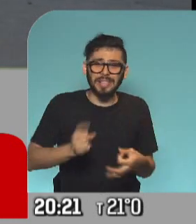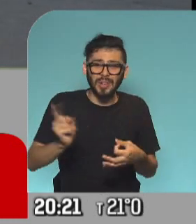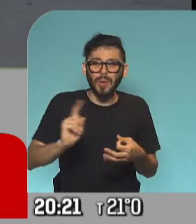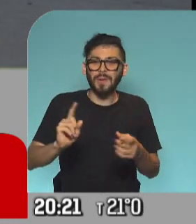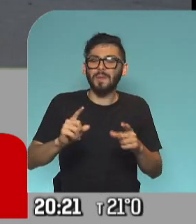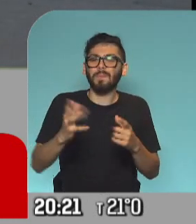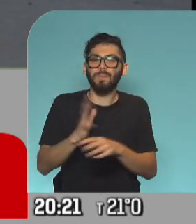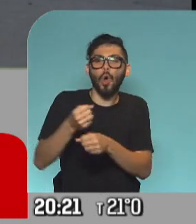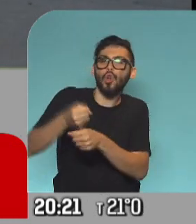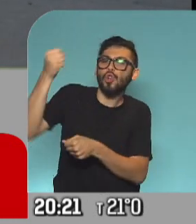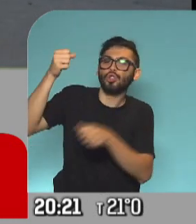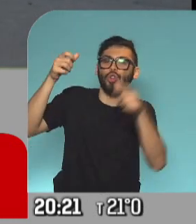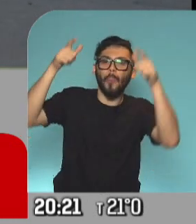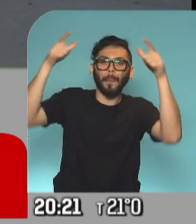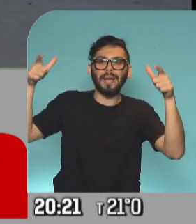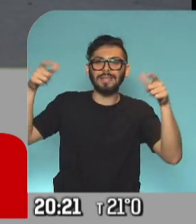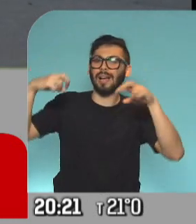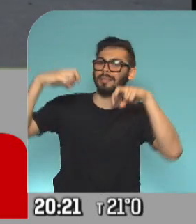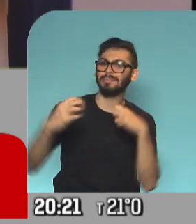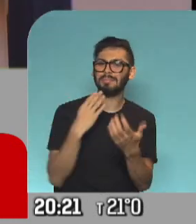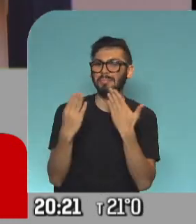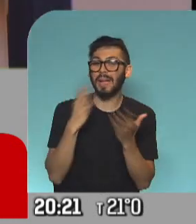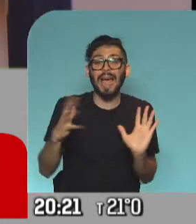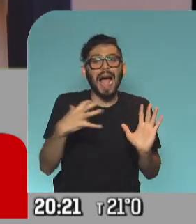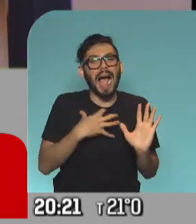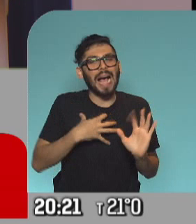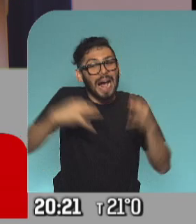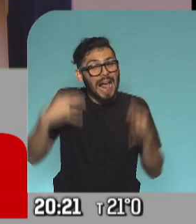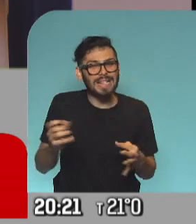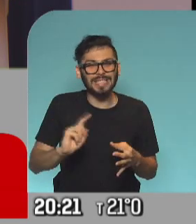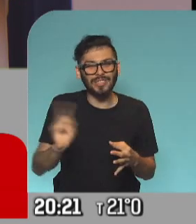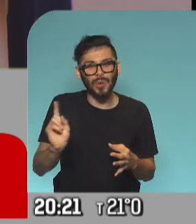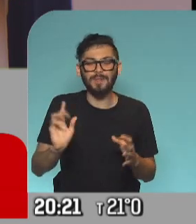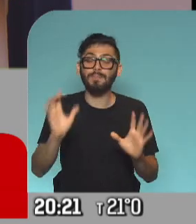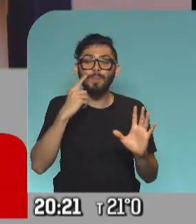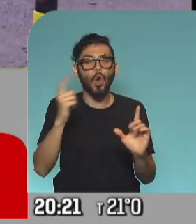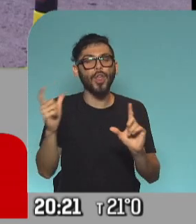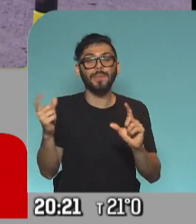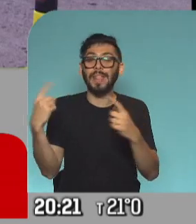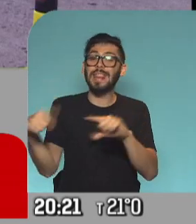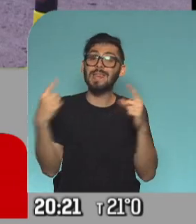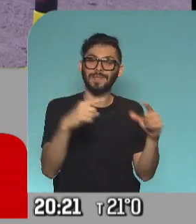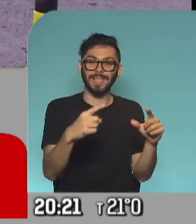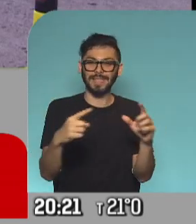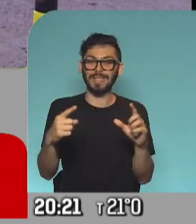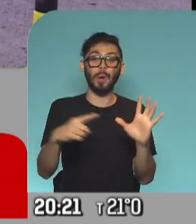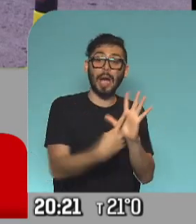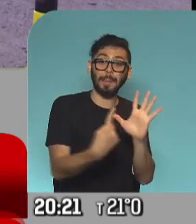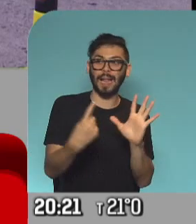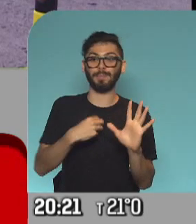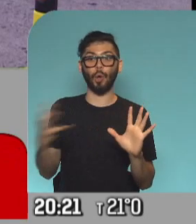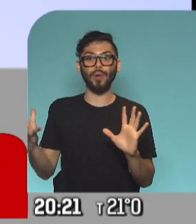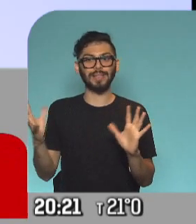bajo una sombrilla. No se dan clases en ese modo, siempre implícita, ¿no? Esa tensión o esa diferencia de miradas con la ciudad de Buenos Aires. En breve nos